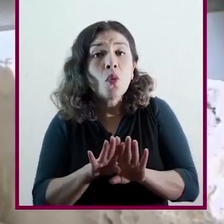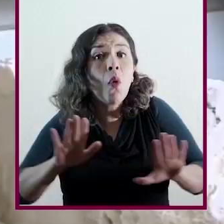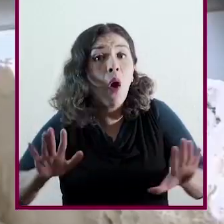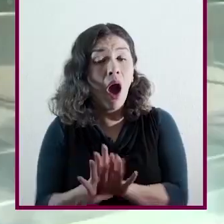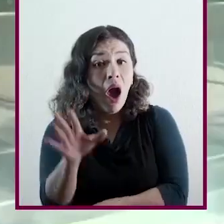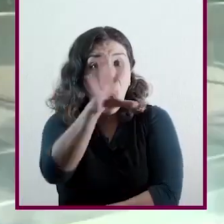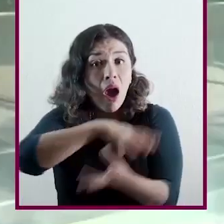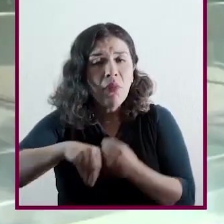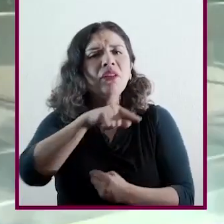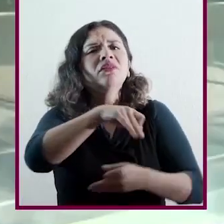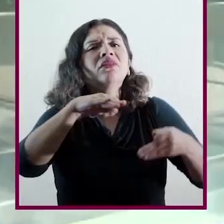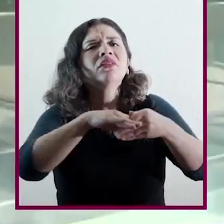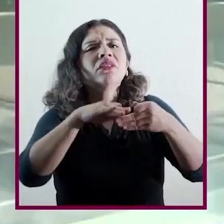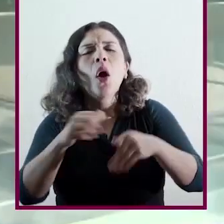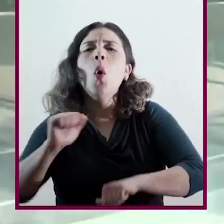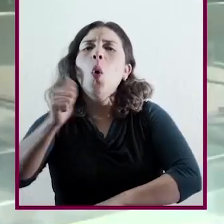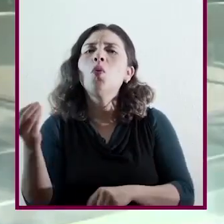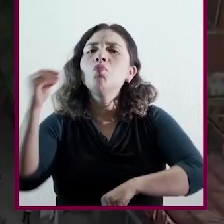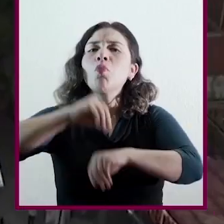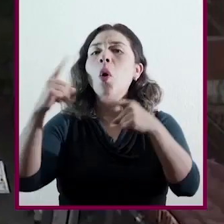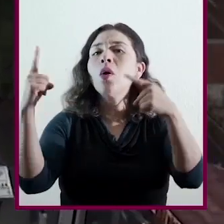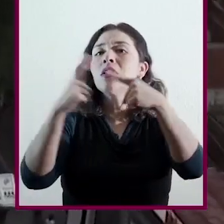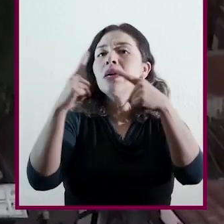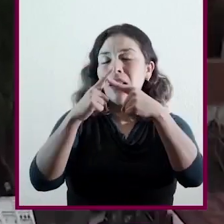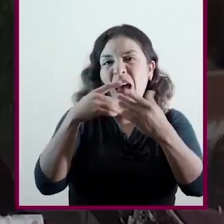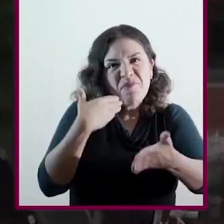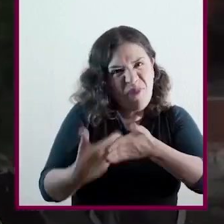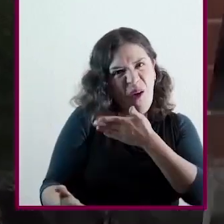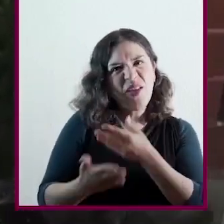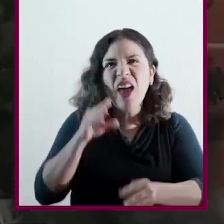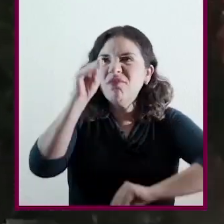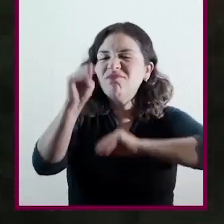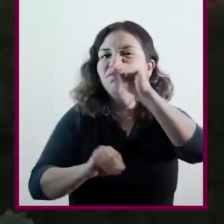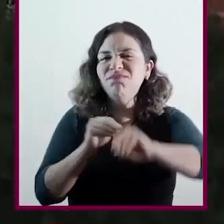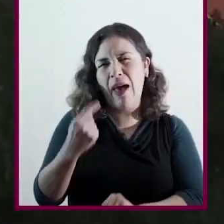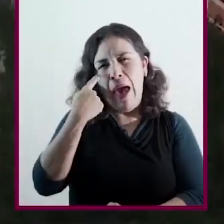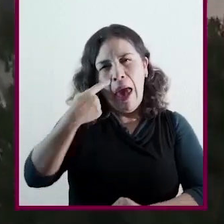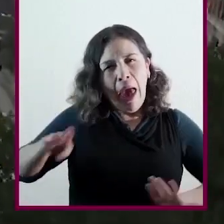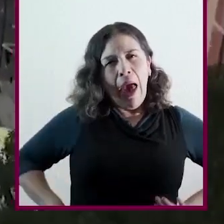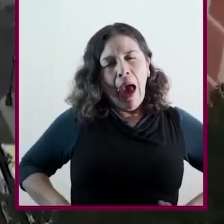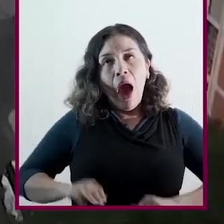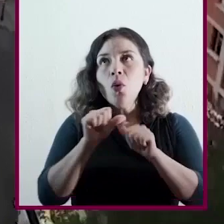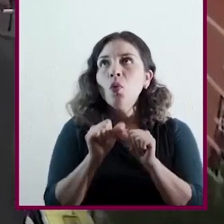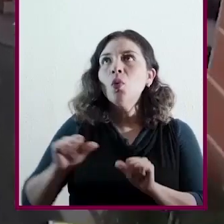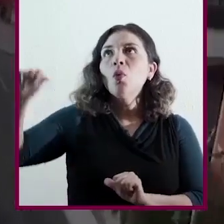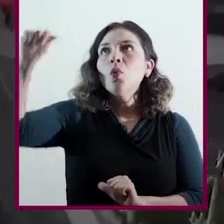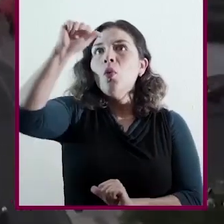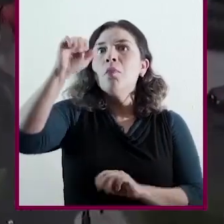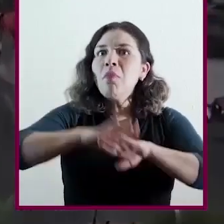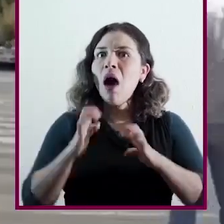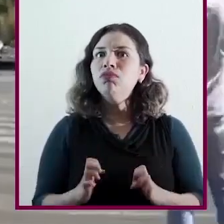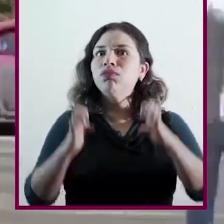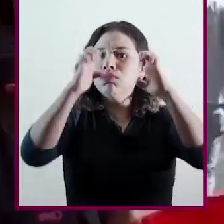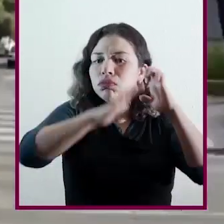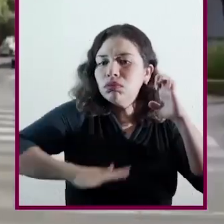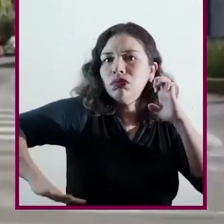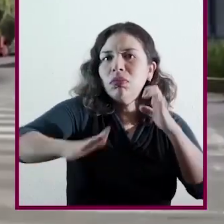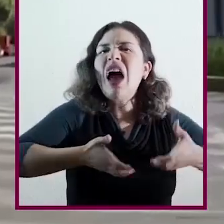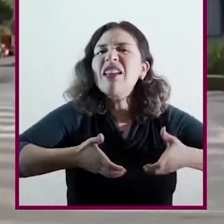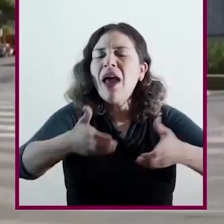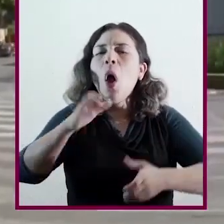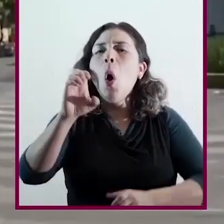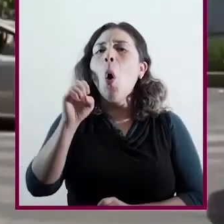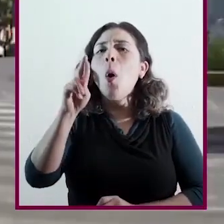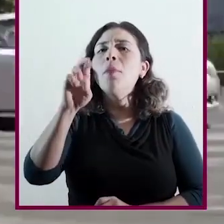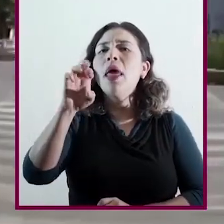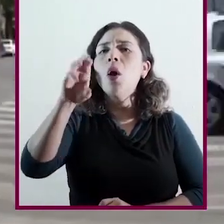Para reemplazarlo, muy cerca se levantó una iglesia de formas modernas, que destaca por su altura en el paisaje de la Avenida